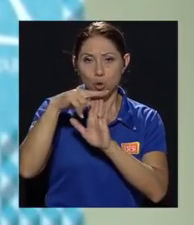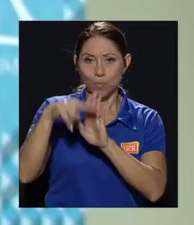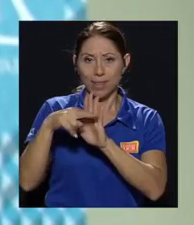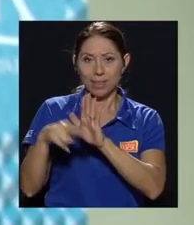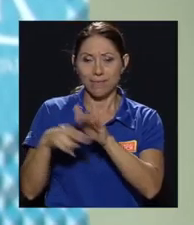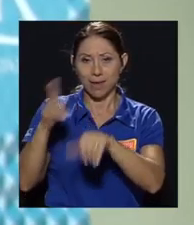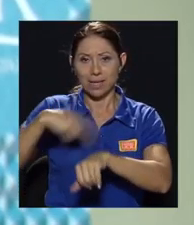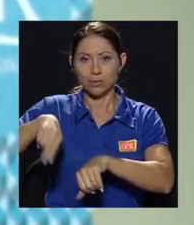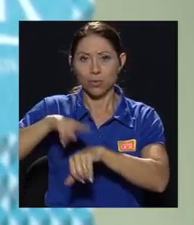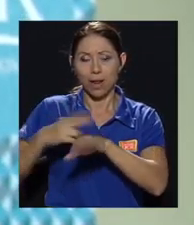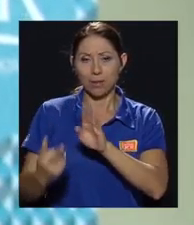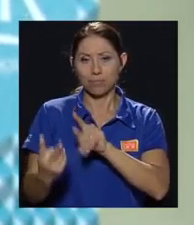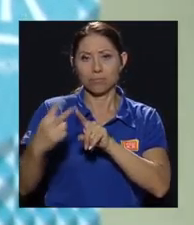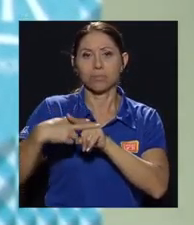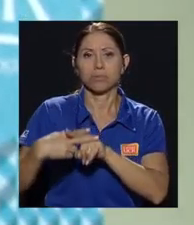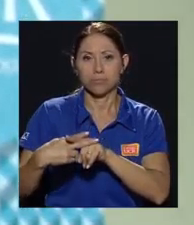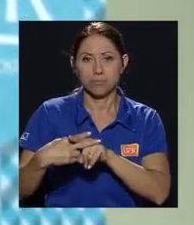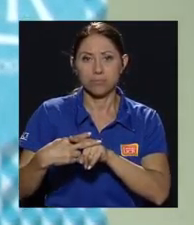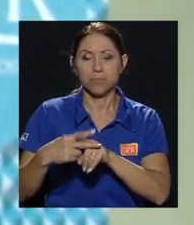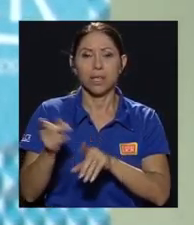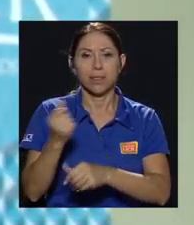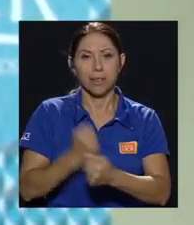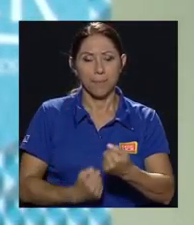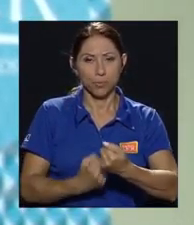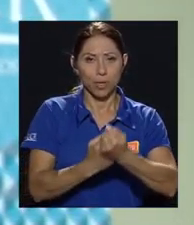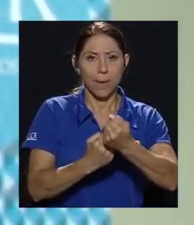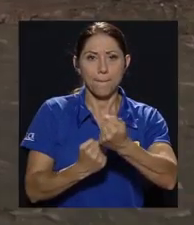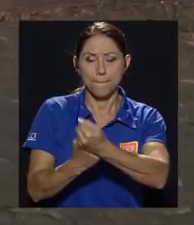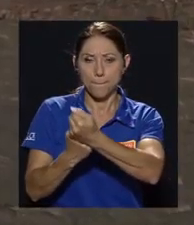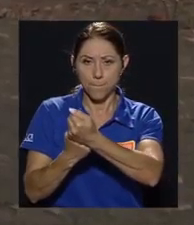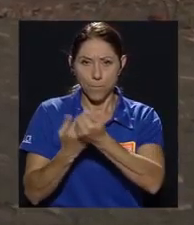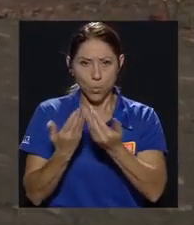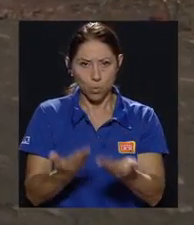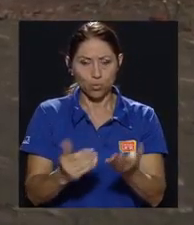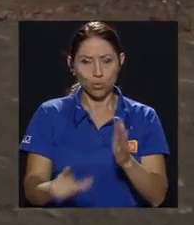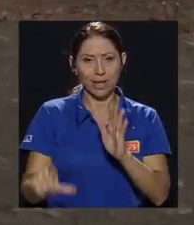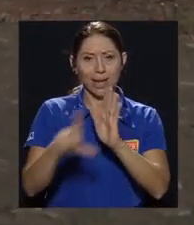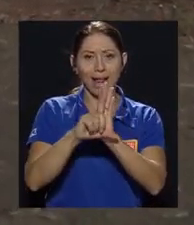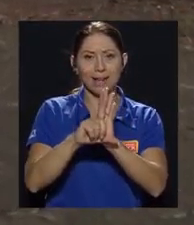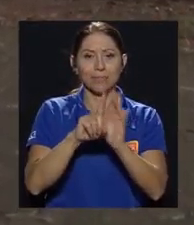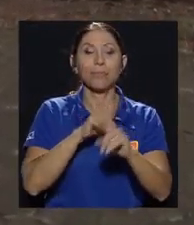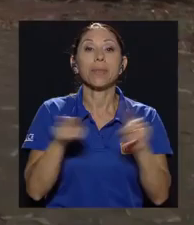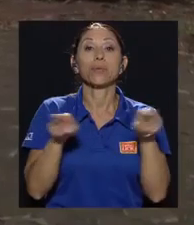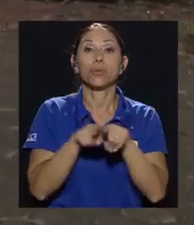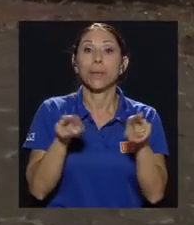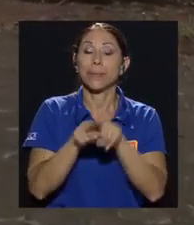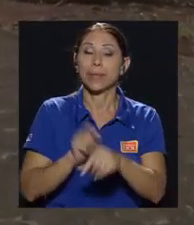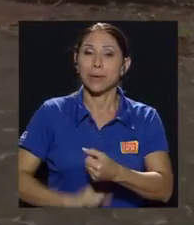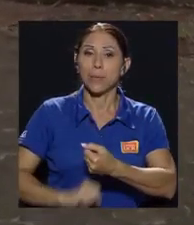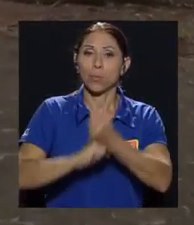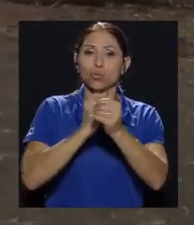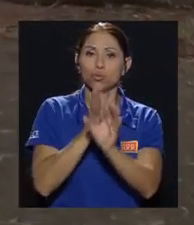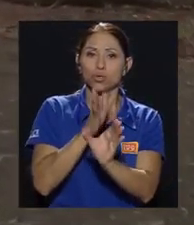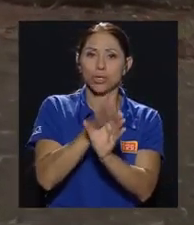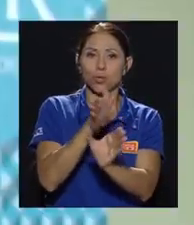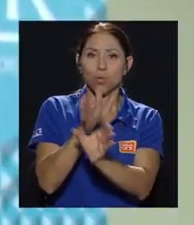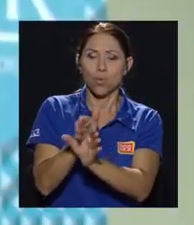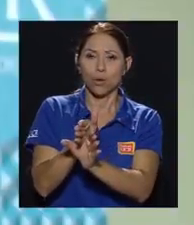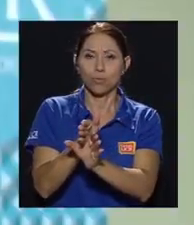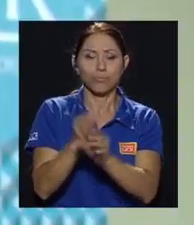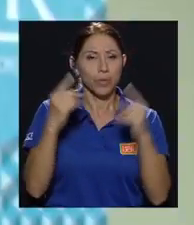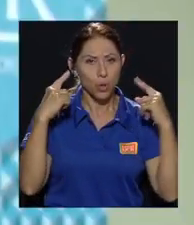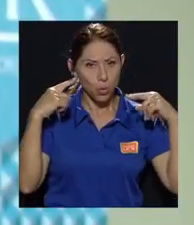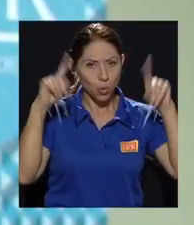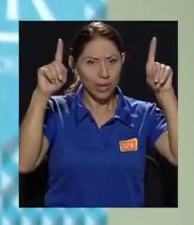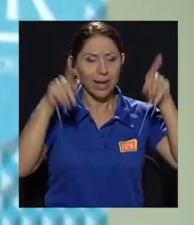nacional. Y damos el apoyo legal, pero también el apoyo psicológico para lograr